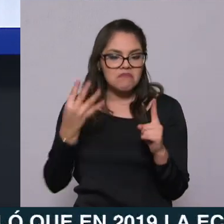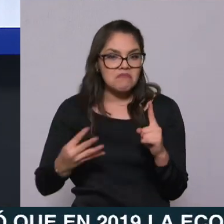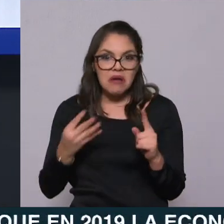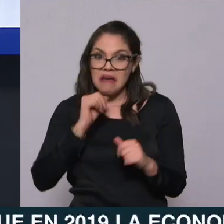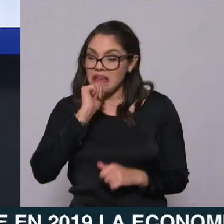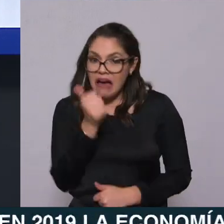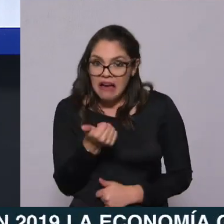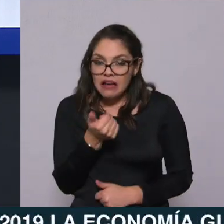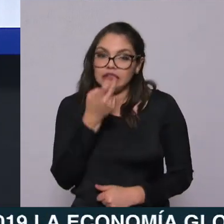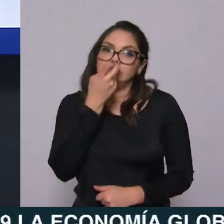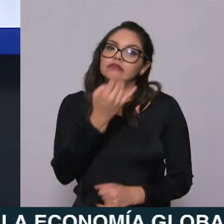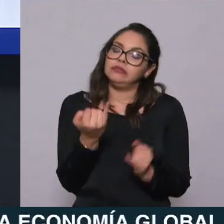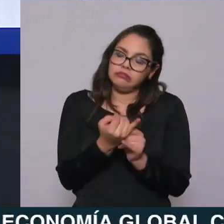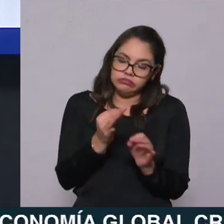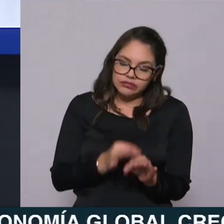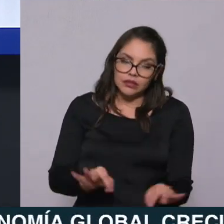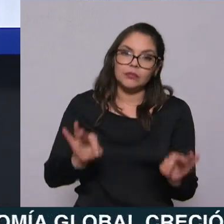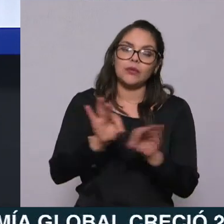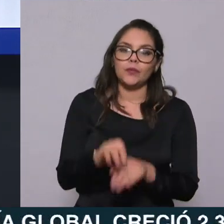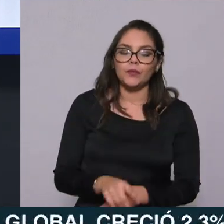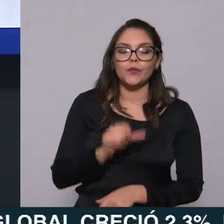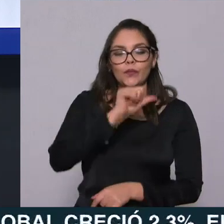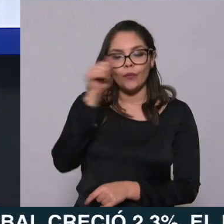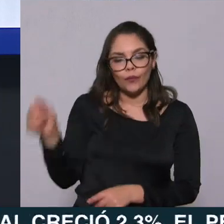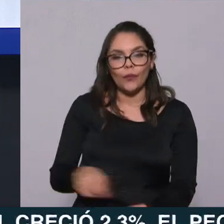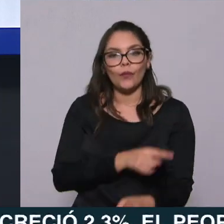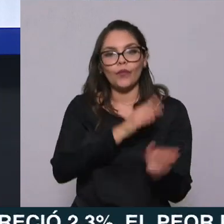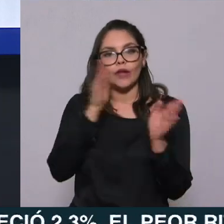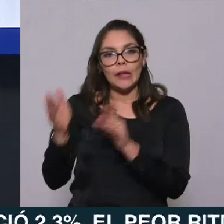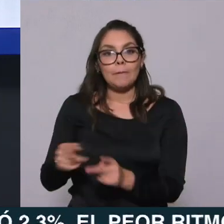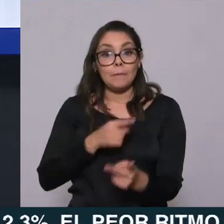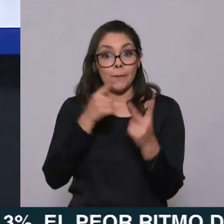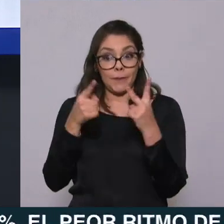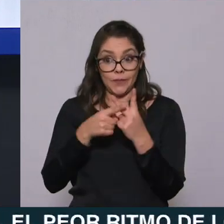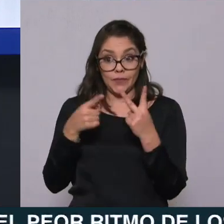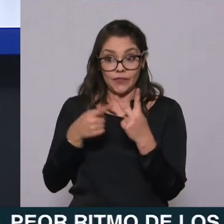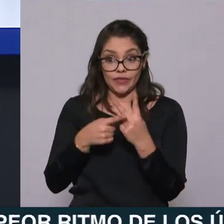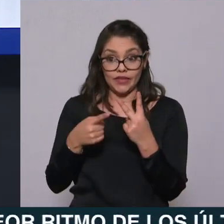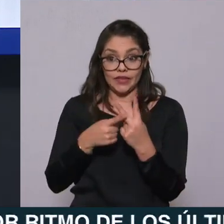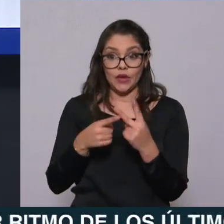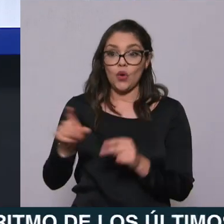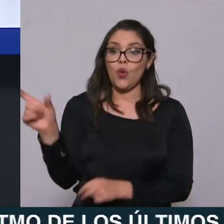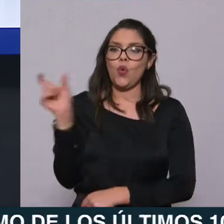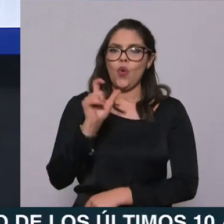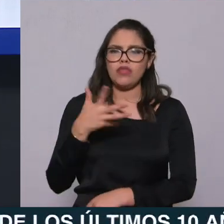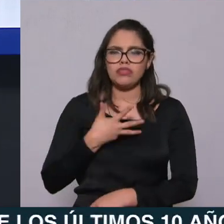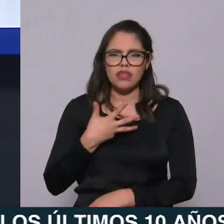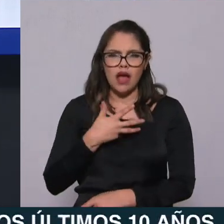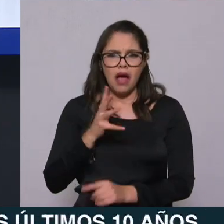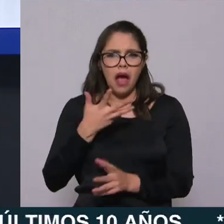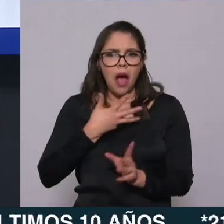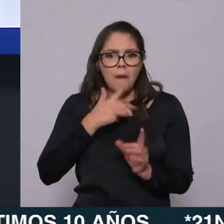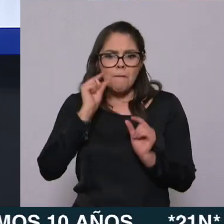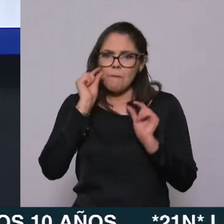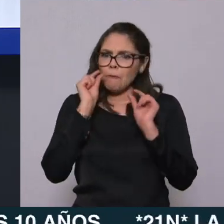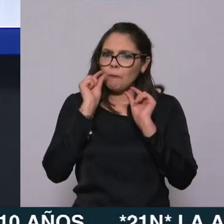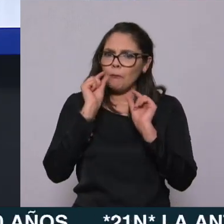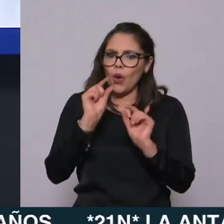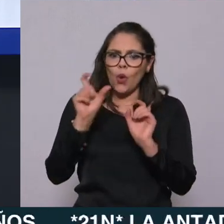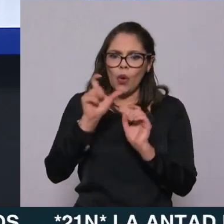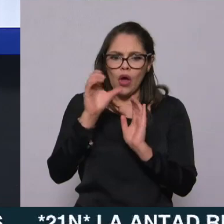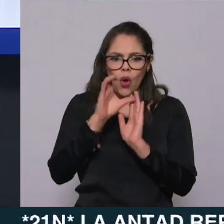este reportaje habla de que, bueno, son muy pocos los códigos penales que agravan la